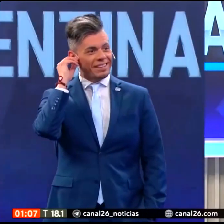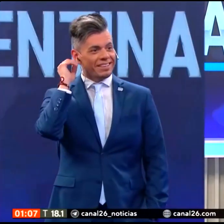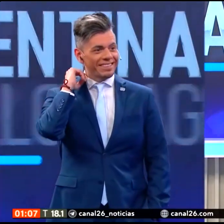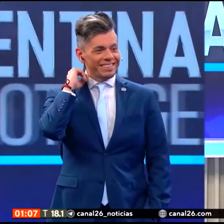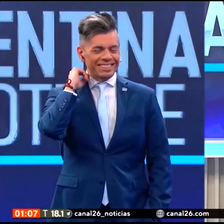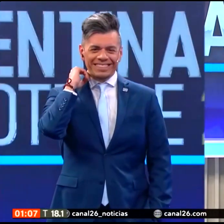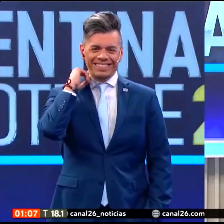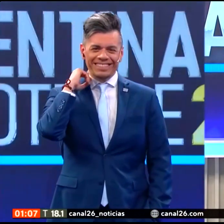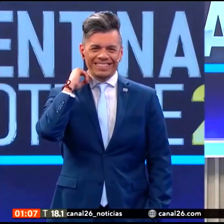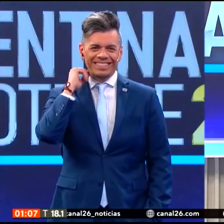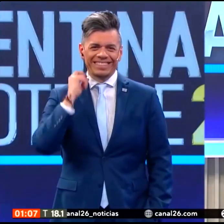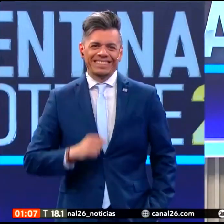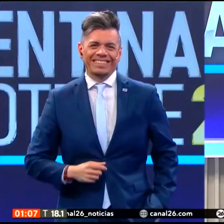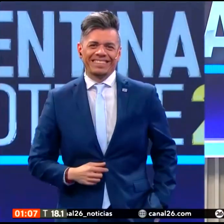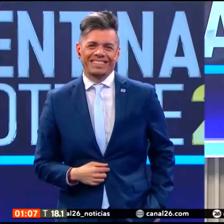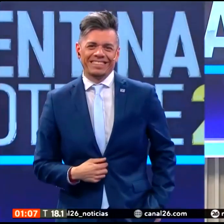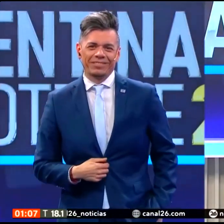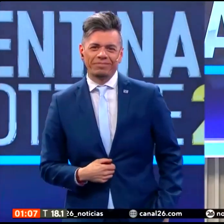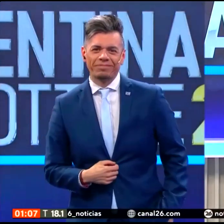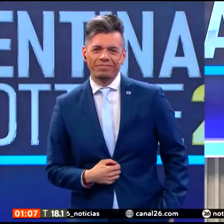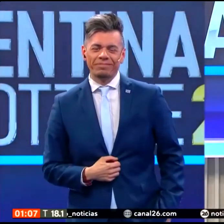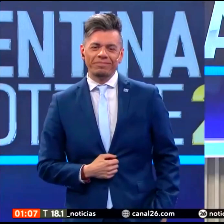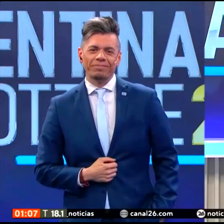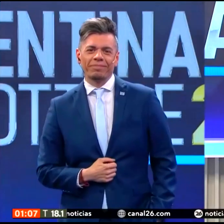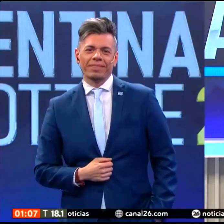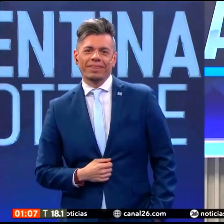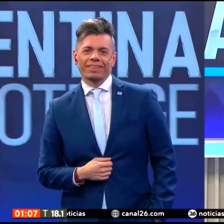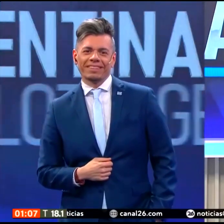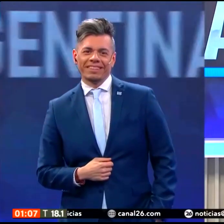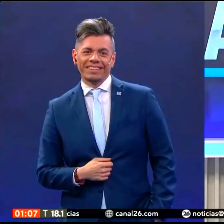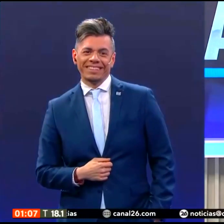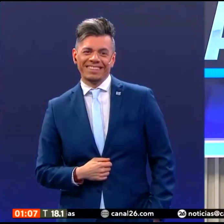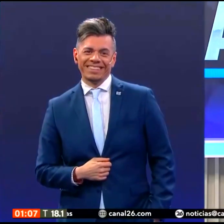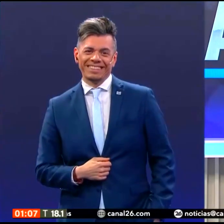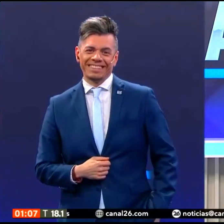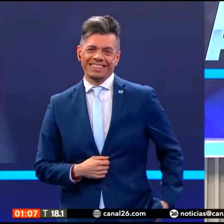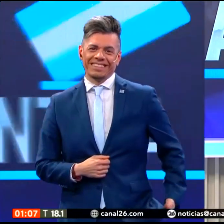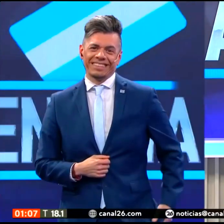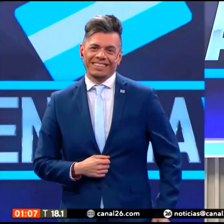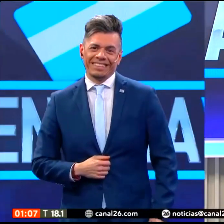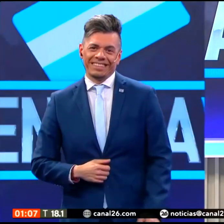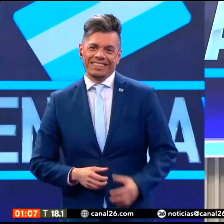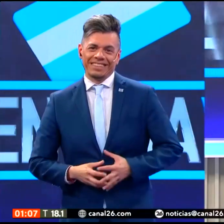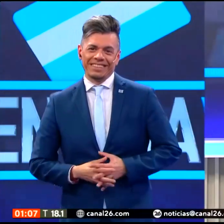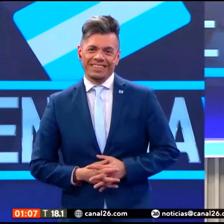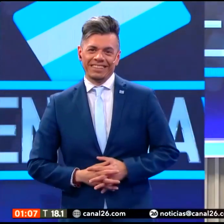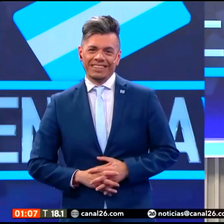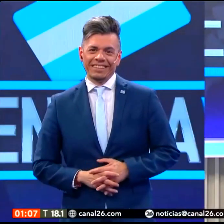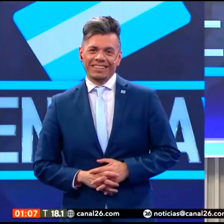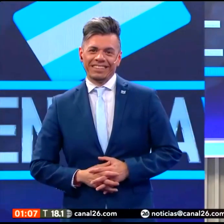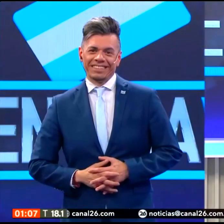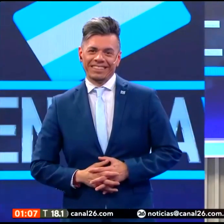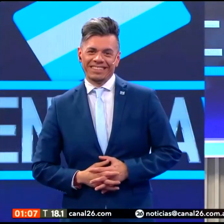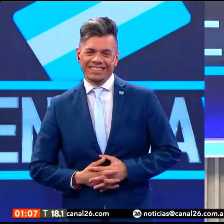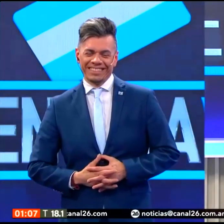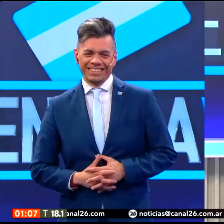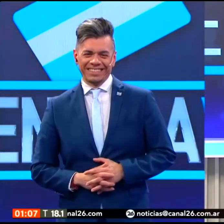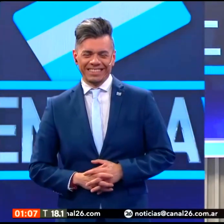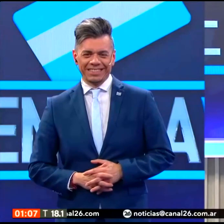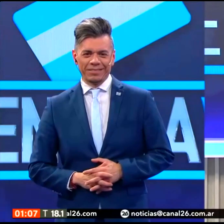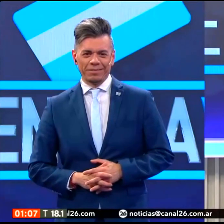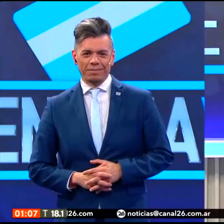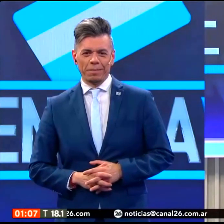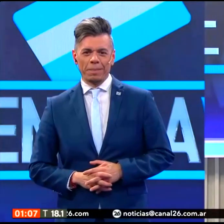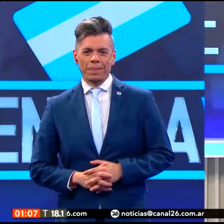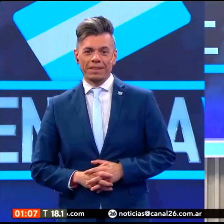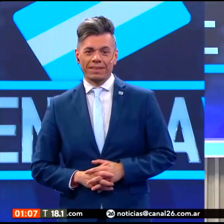comenzado aquí, bueno, tantas madrugadas que hemos compartido, así que es un placer estar compartiendo esta jornada histórica contigo nuevamente. Y nosotros, bueno, desde